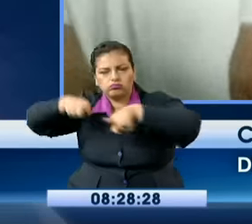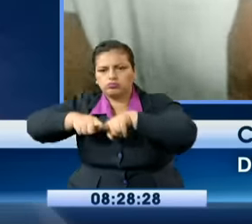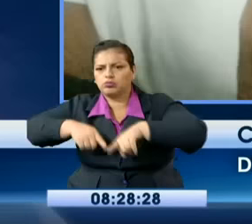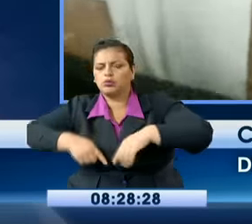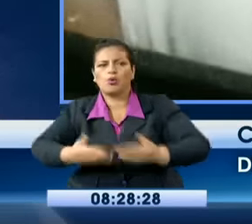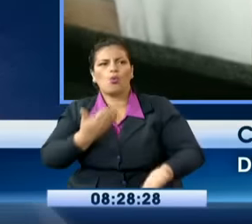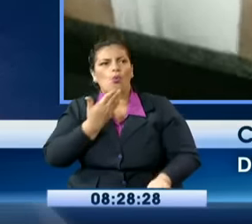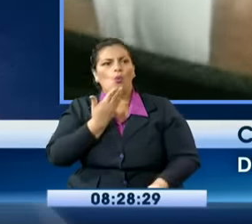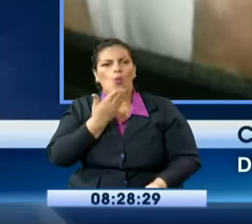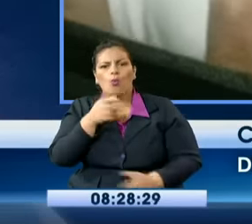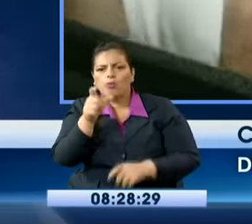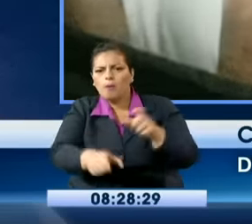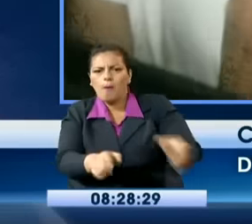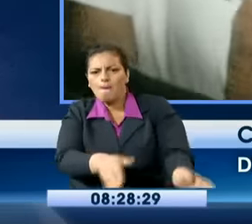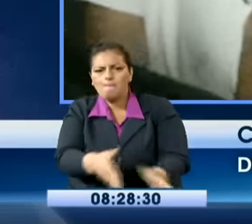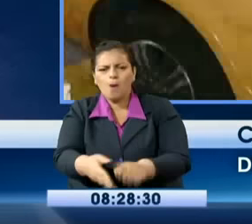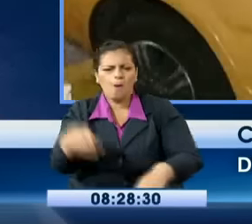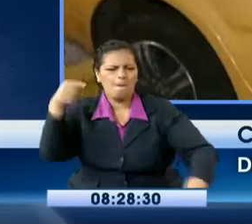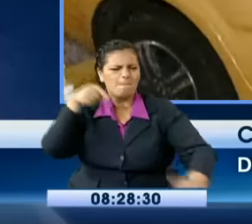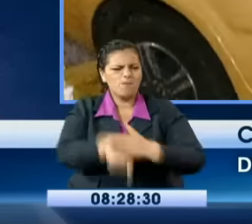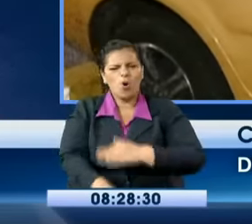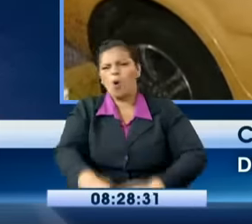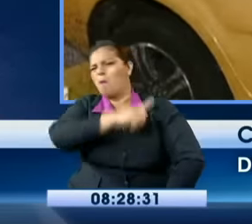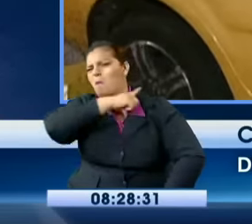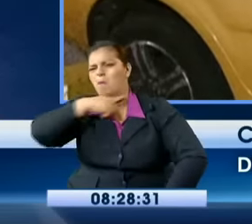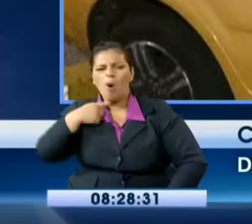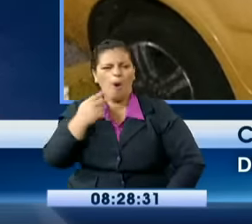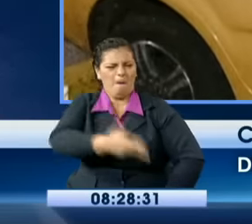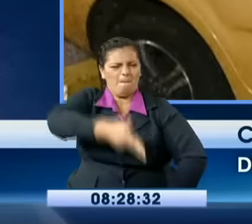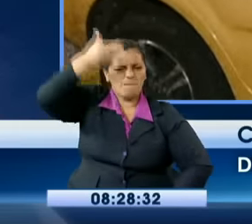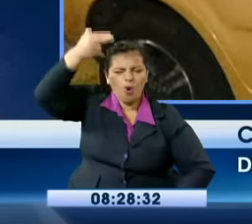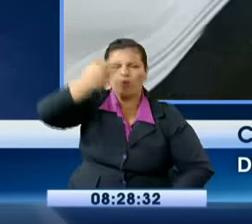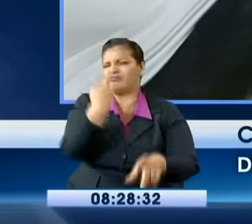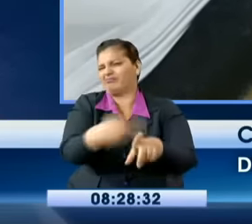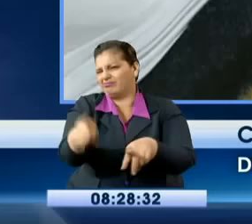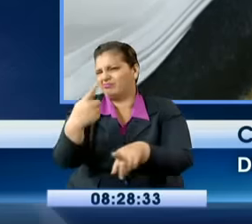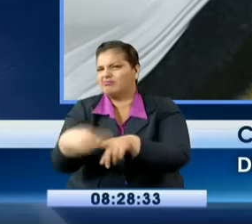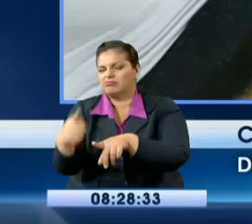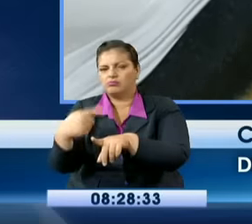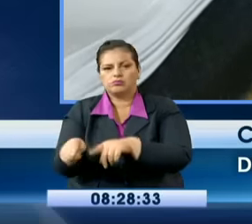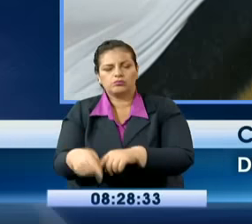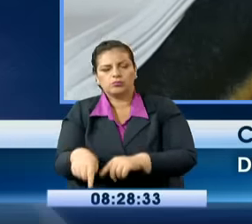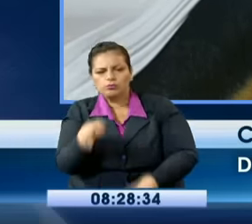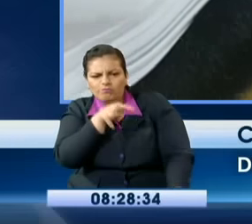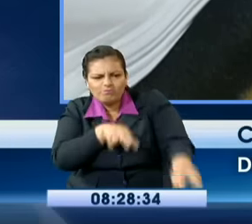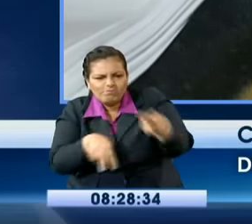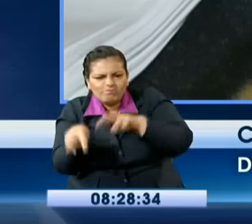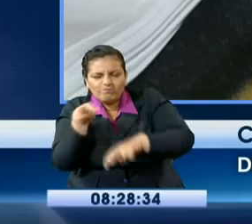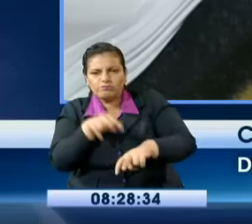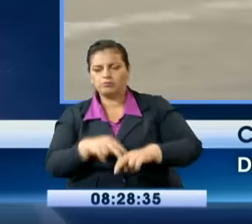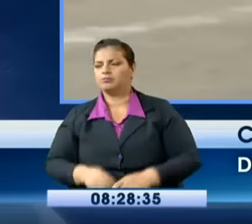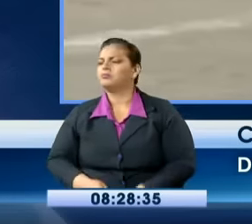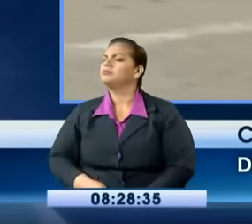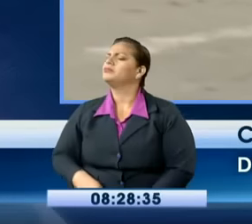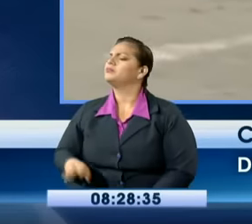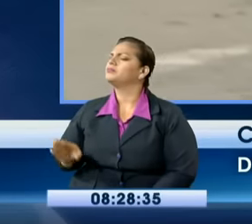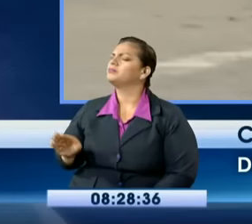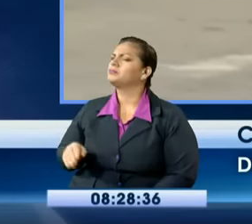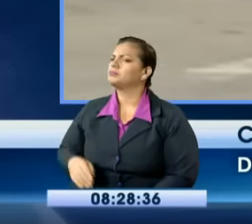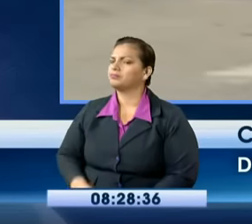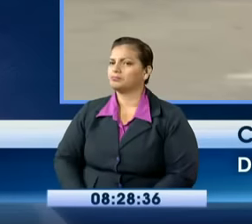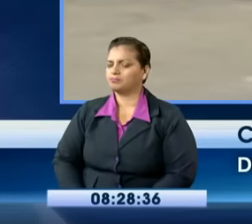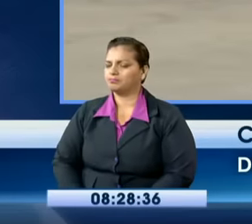y las estadísticas ratifican que la creación de esta dirección pues está causando el efecto por el cual fue creada. ¿Y en cuanto al tiempo de resolución,